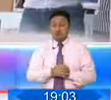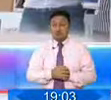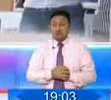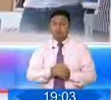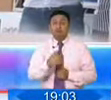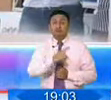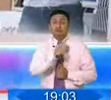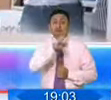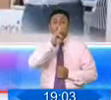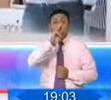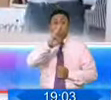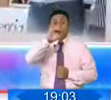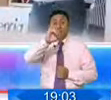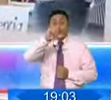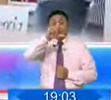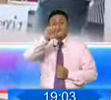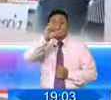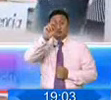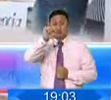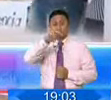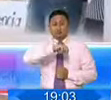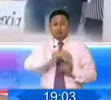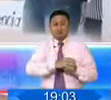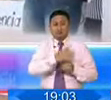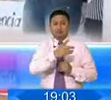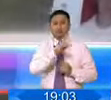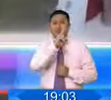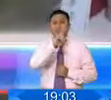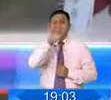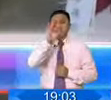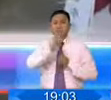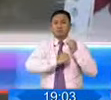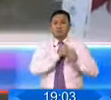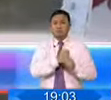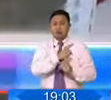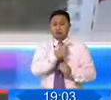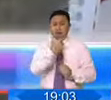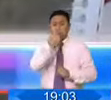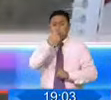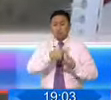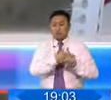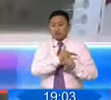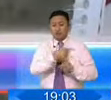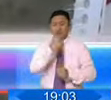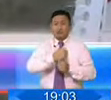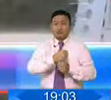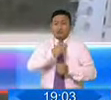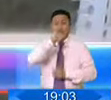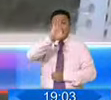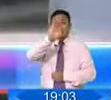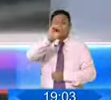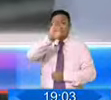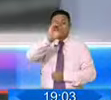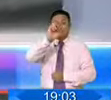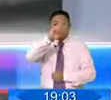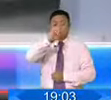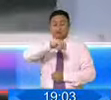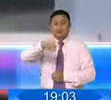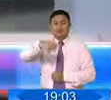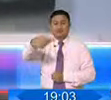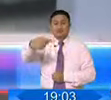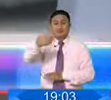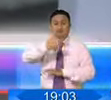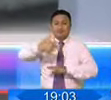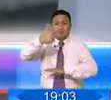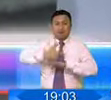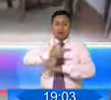segundo Wilson y La Quiche, un soldado de 29 años que estaba laborando hace un mes en el sector Tobar Donoso, perteneciente a Carchi, muy